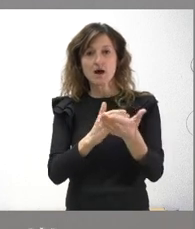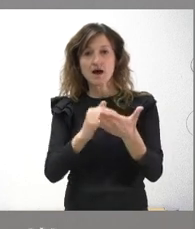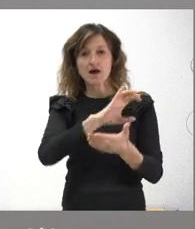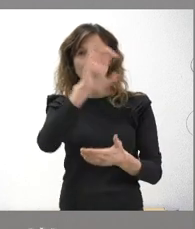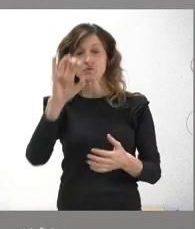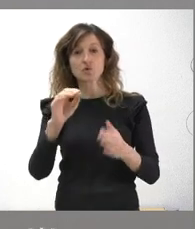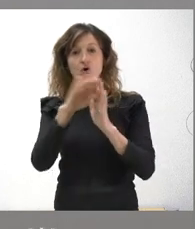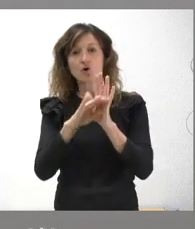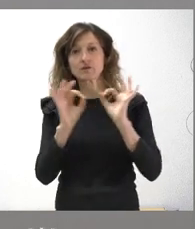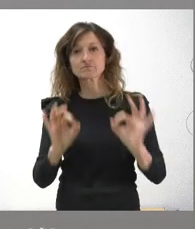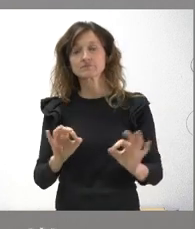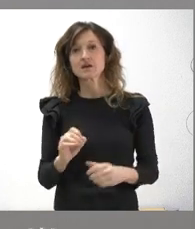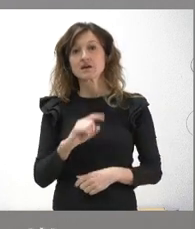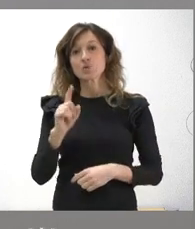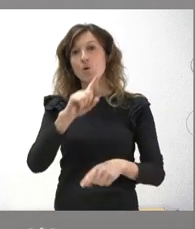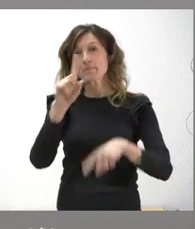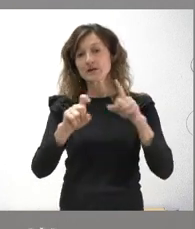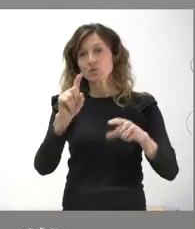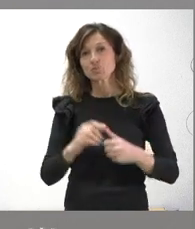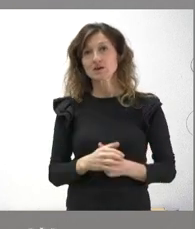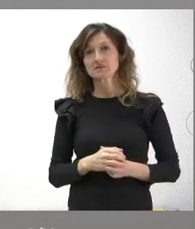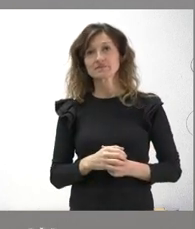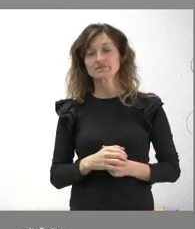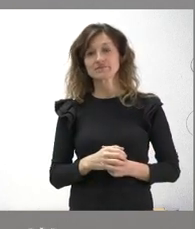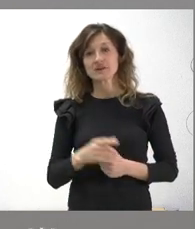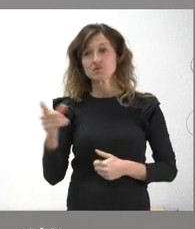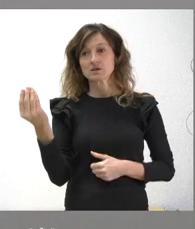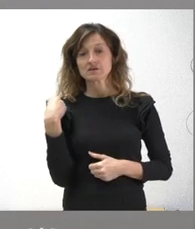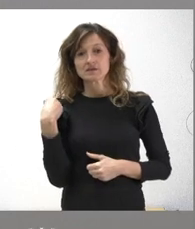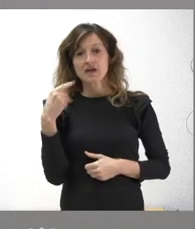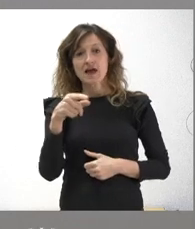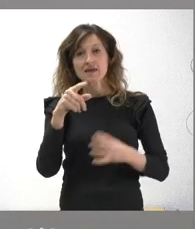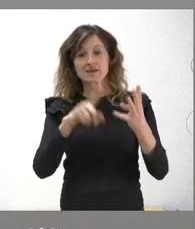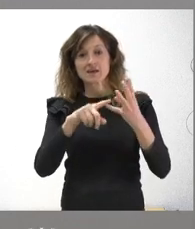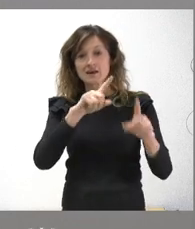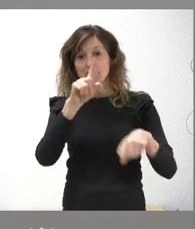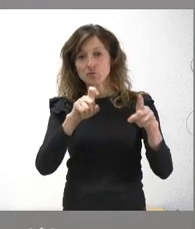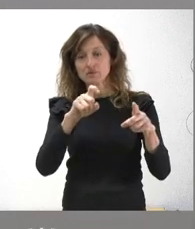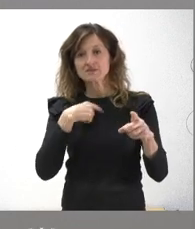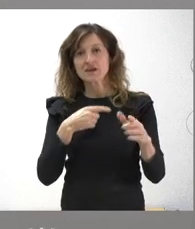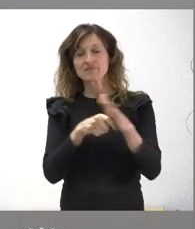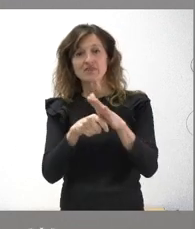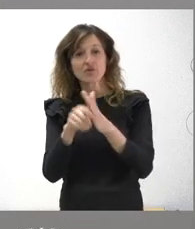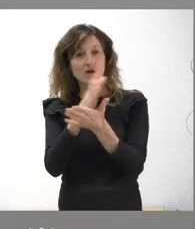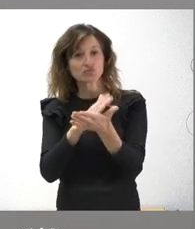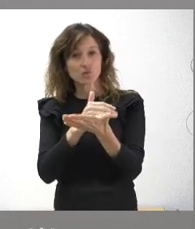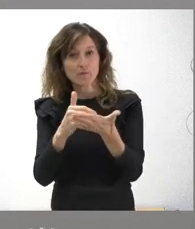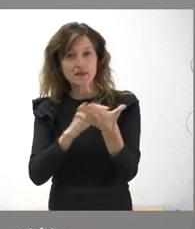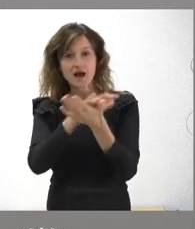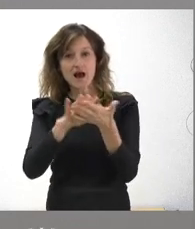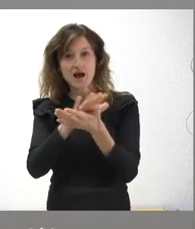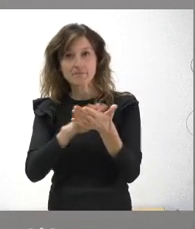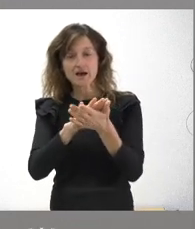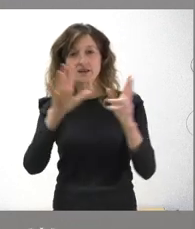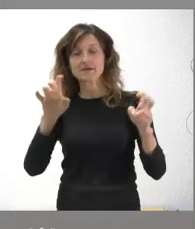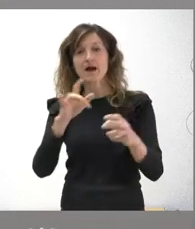orden del día y luego luos preguntas por tanto si la pregunta suya si ahí se va a hablar de financiación autonómica del perdón de la